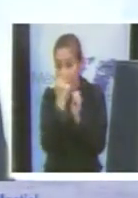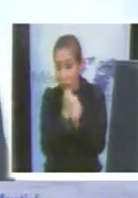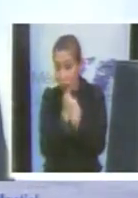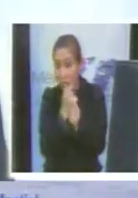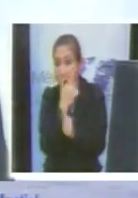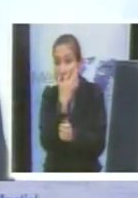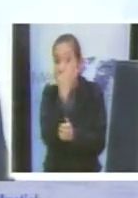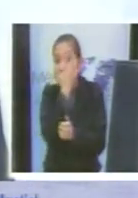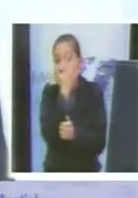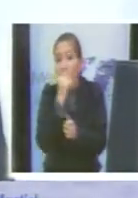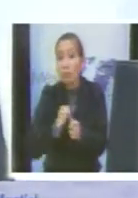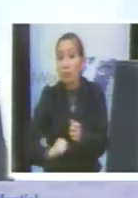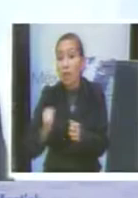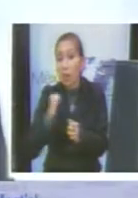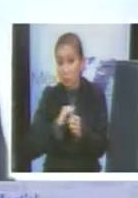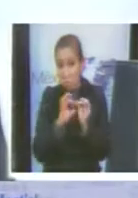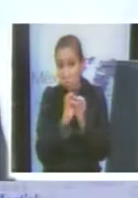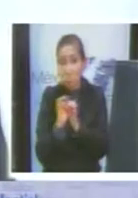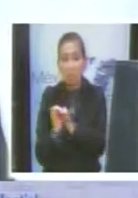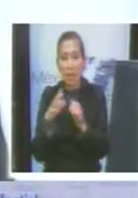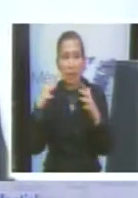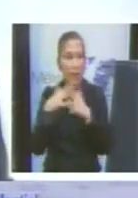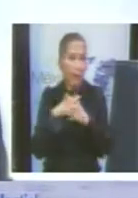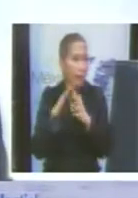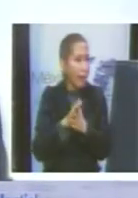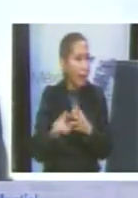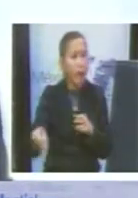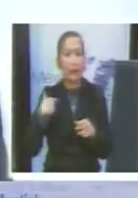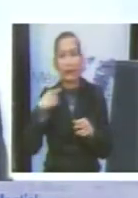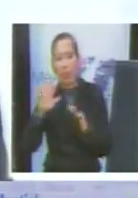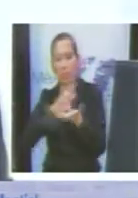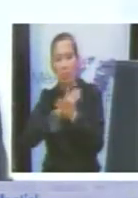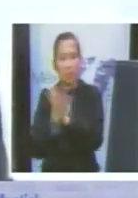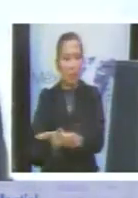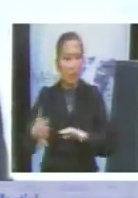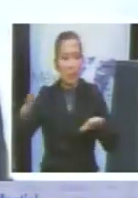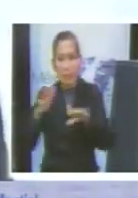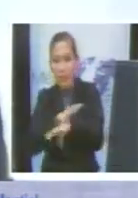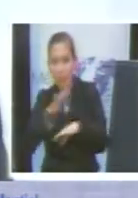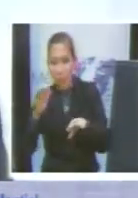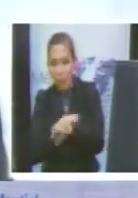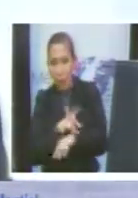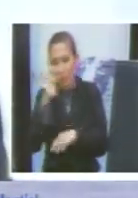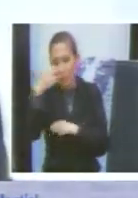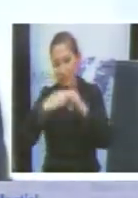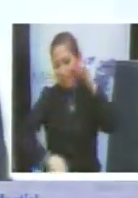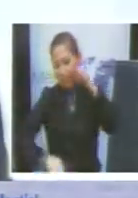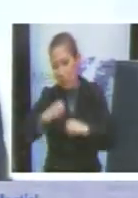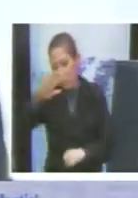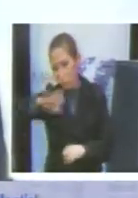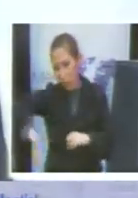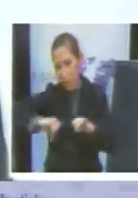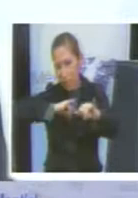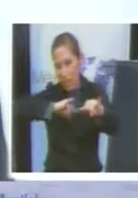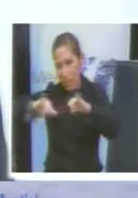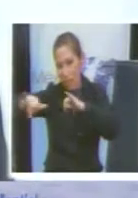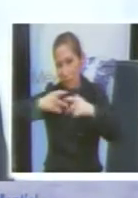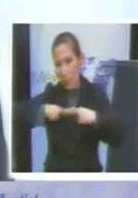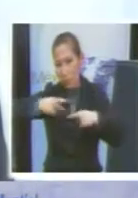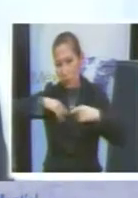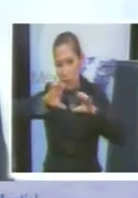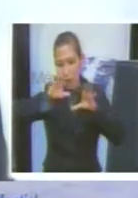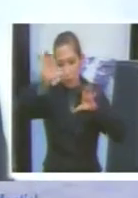por 5 siglos, a pesar de guerras, mutaciones y modificaciones en la estructura geopolítica